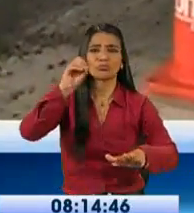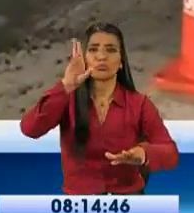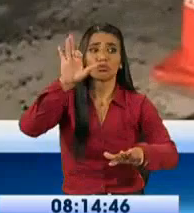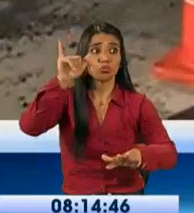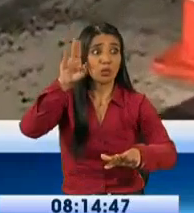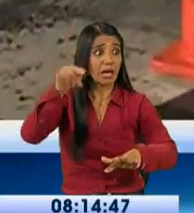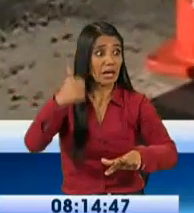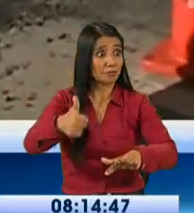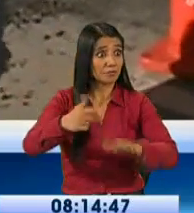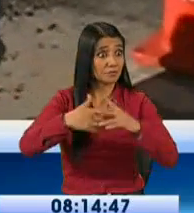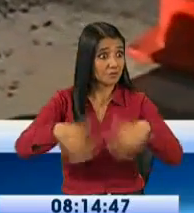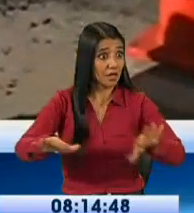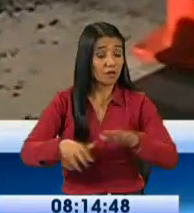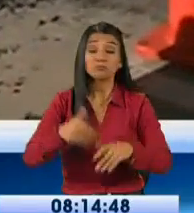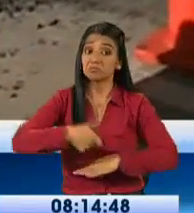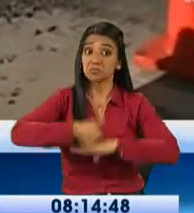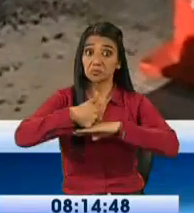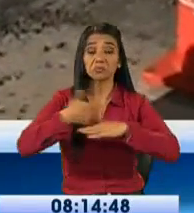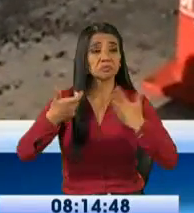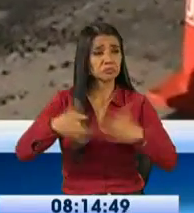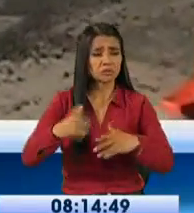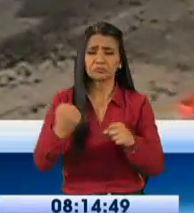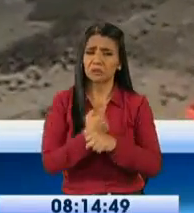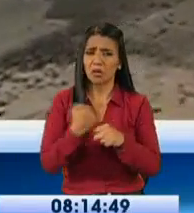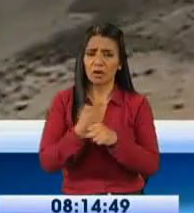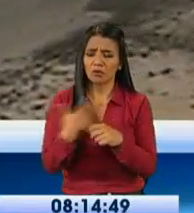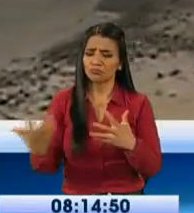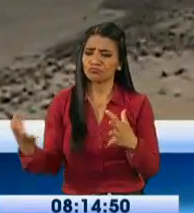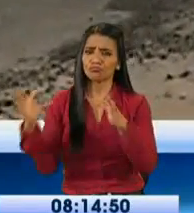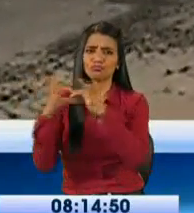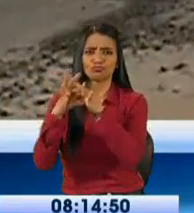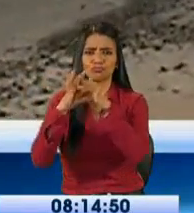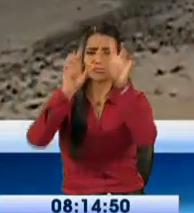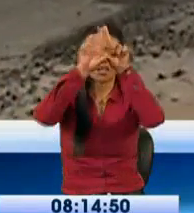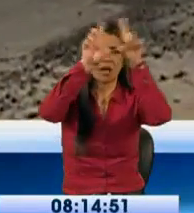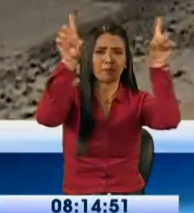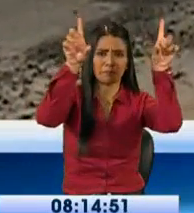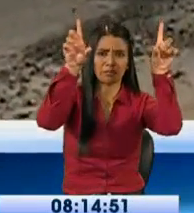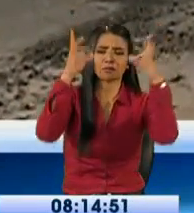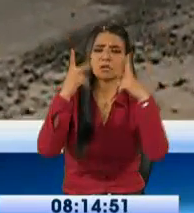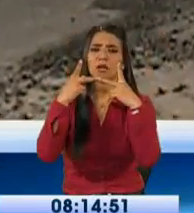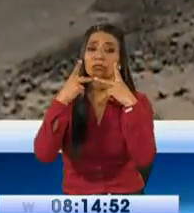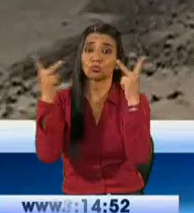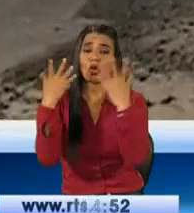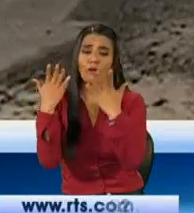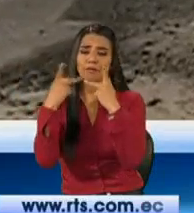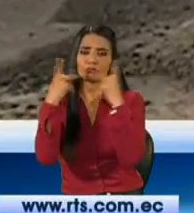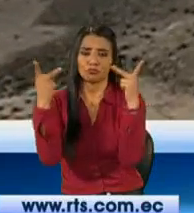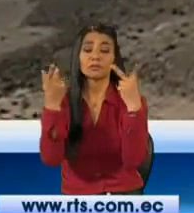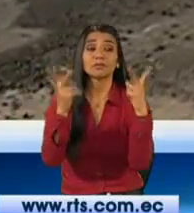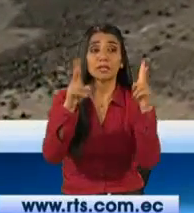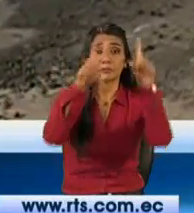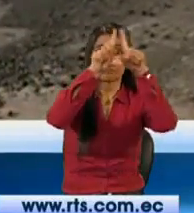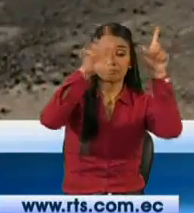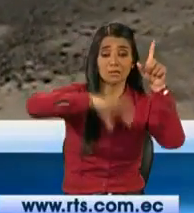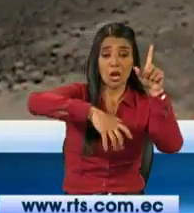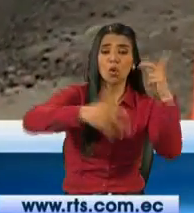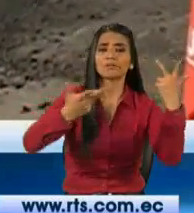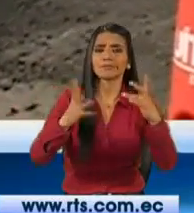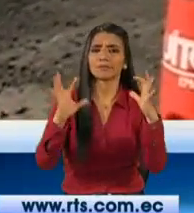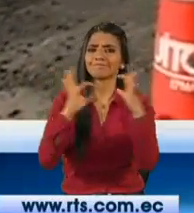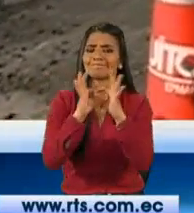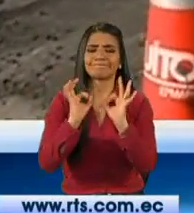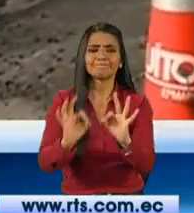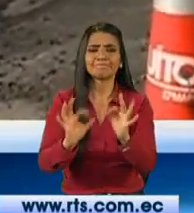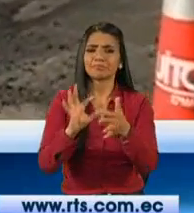ahora en imágenes, finalmente las autoridades, en un trabajo conjunto del EMAPS y el EMOP, han realizado ya el arreglo en